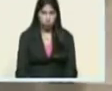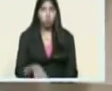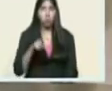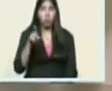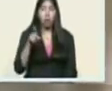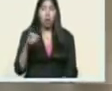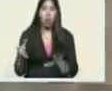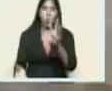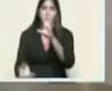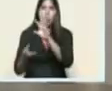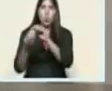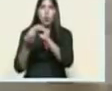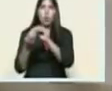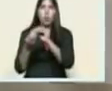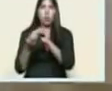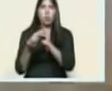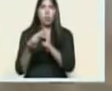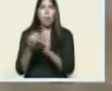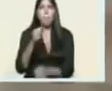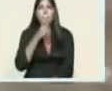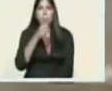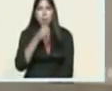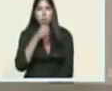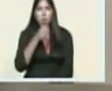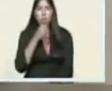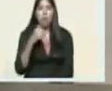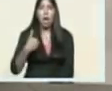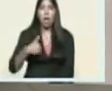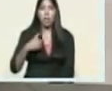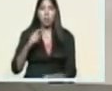un resumen extraordinario de las cinco dimensiones del socialismo.